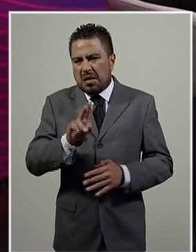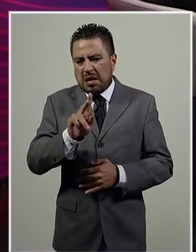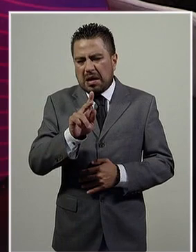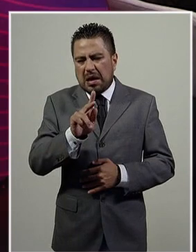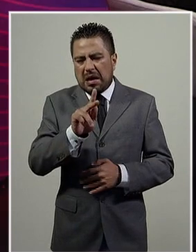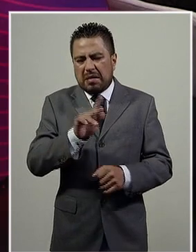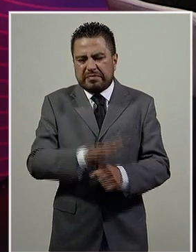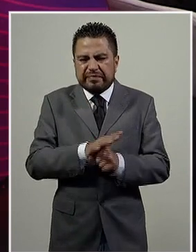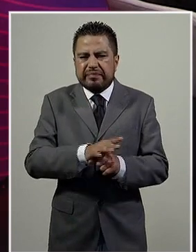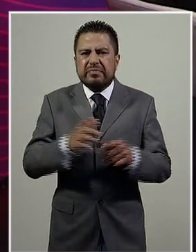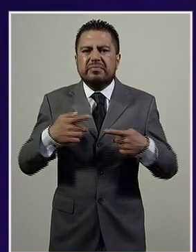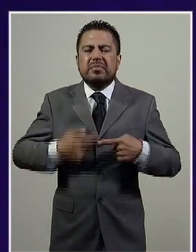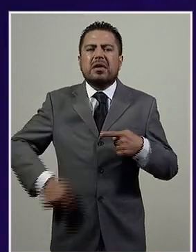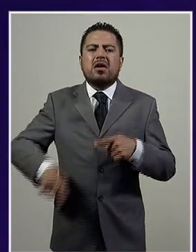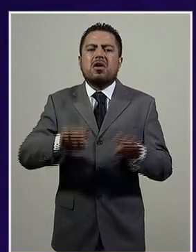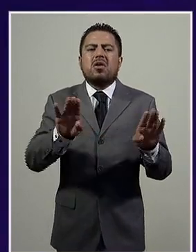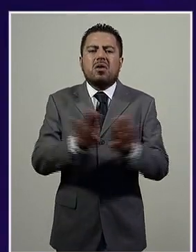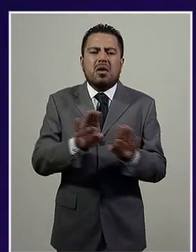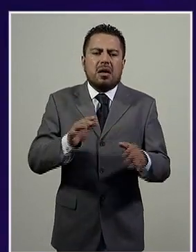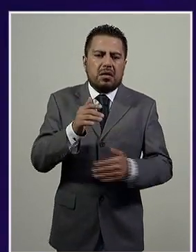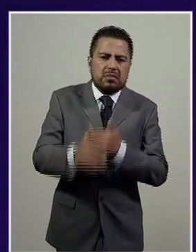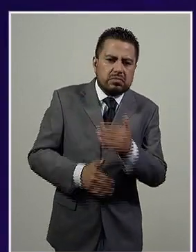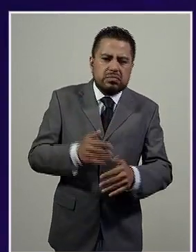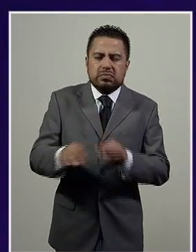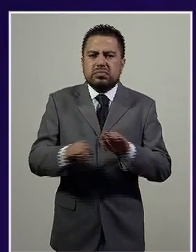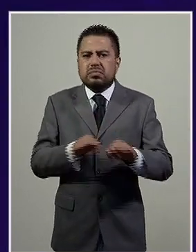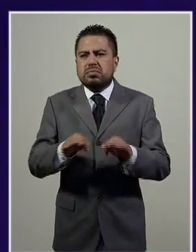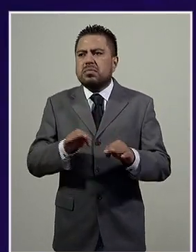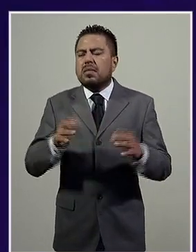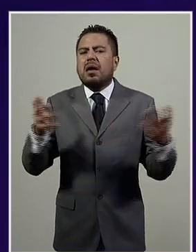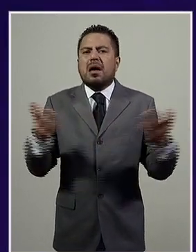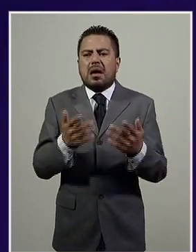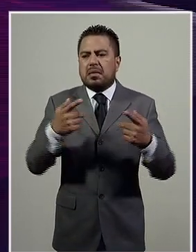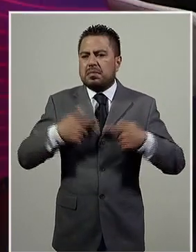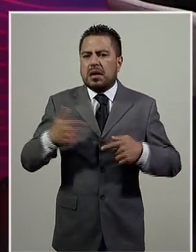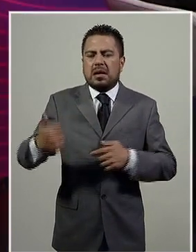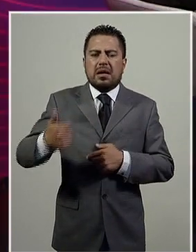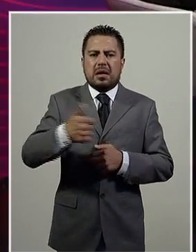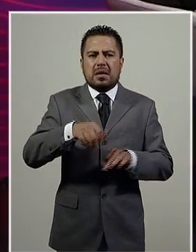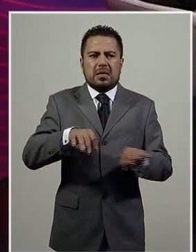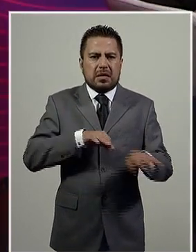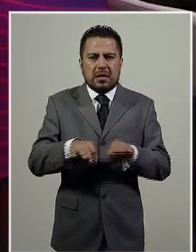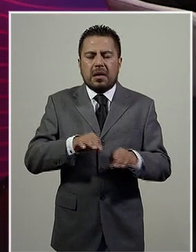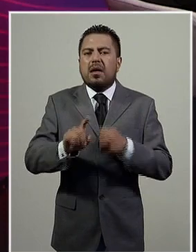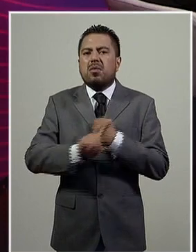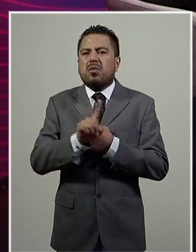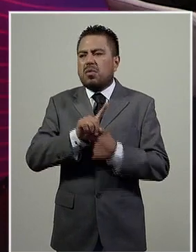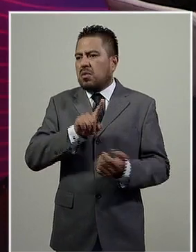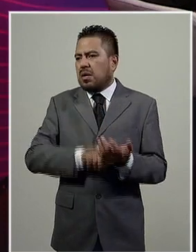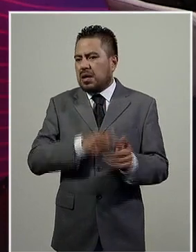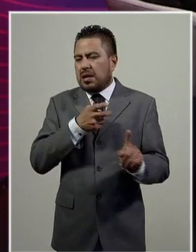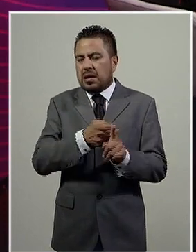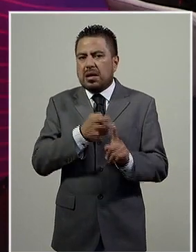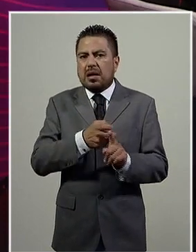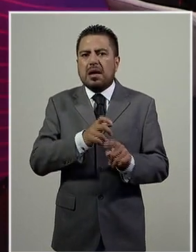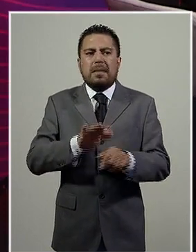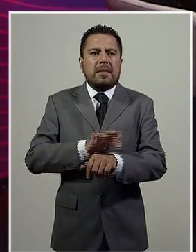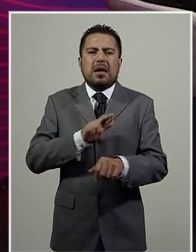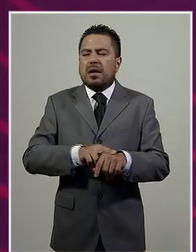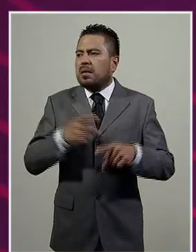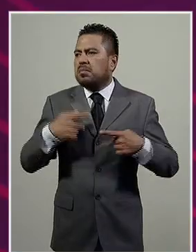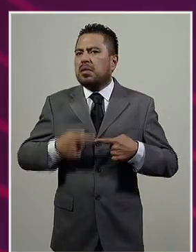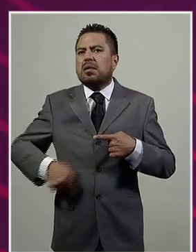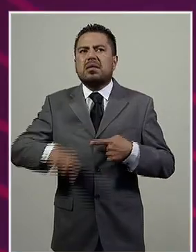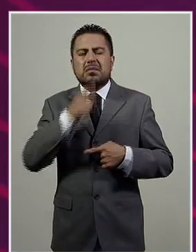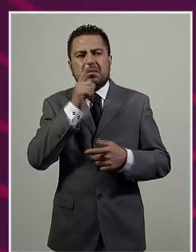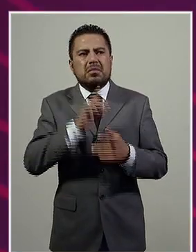las personas sobre cómo van a desempeñarse los individuos en el trabajo. El problema de esto, y es que mucha gente lo justifica